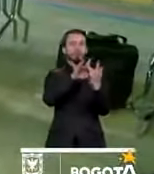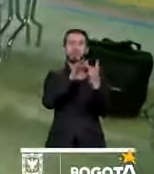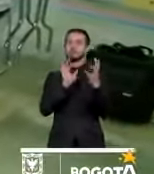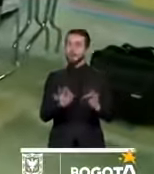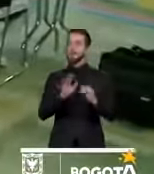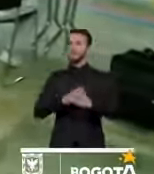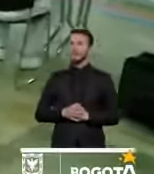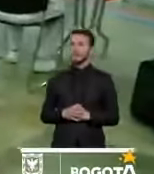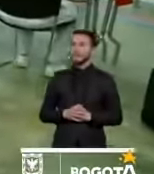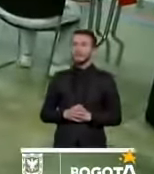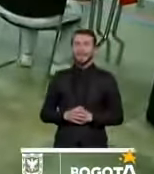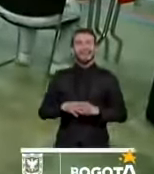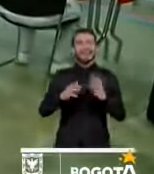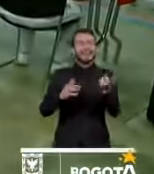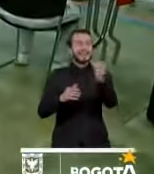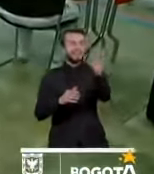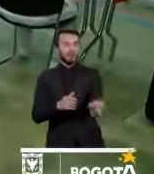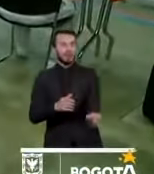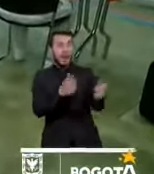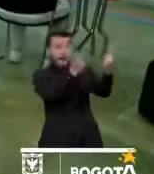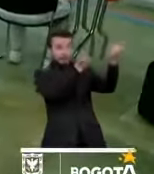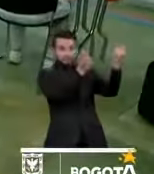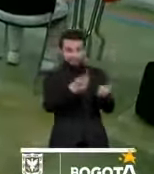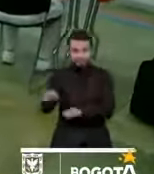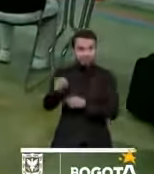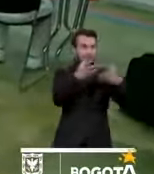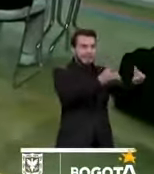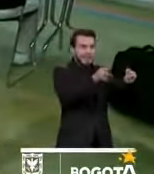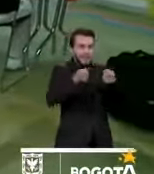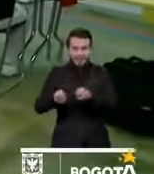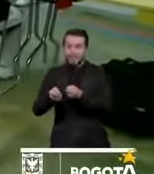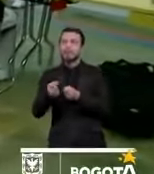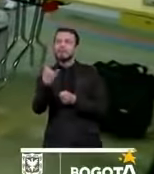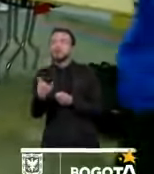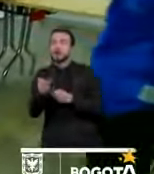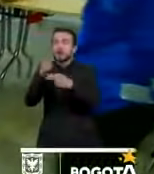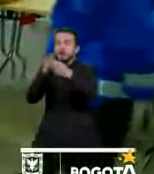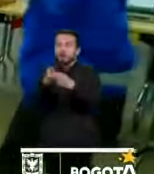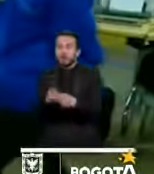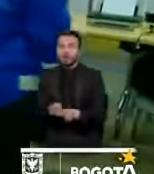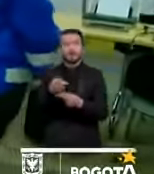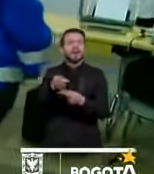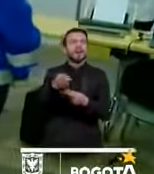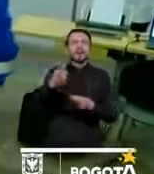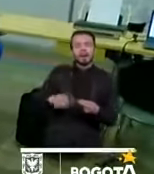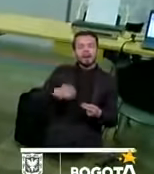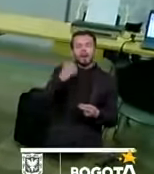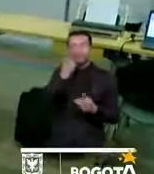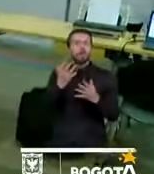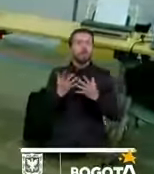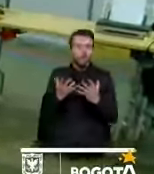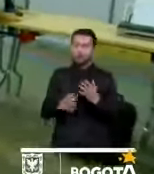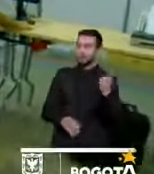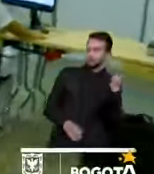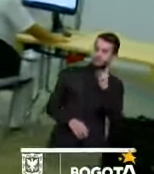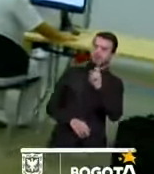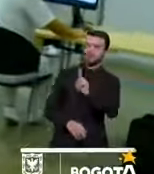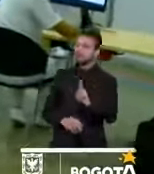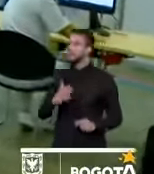y en cualquier momento podemos acceder a ella desde el computador. A ver. Hola, ¿cómo estás? No, Liliana, soy ginecóloga.